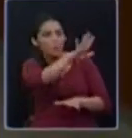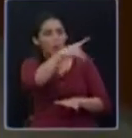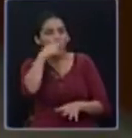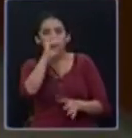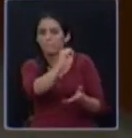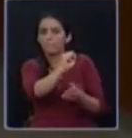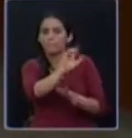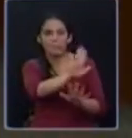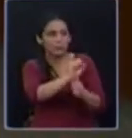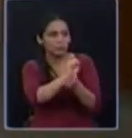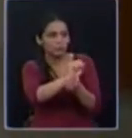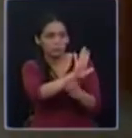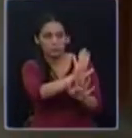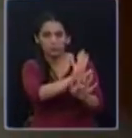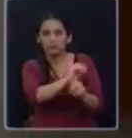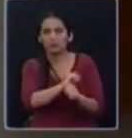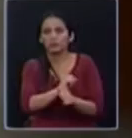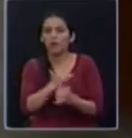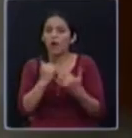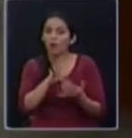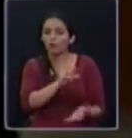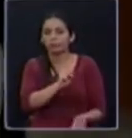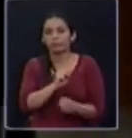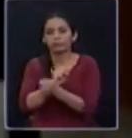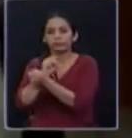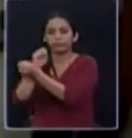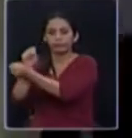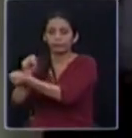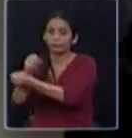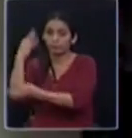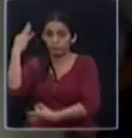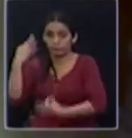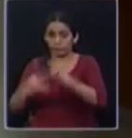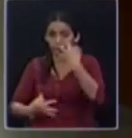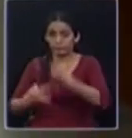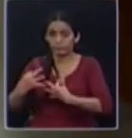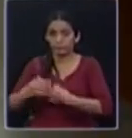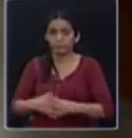unidad de flagrancia para la audiencia de rigor. Marta Navarrete, Telerama Noticias.